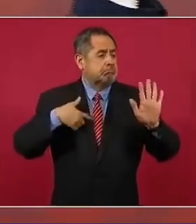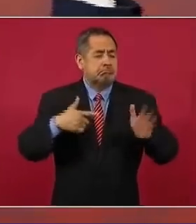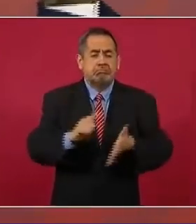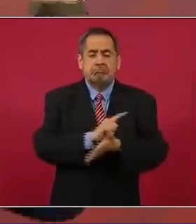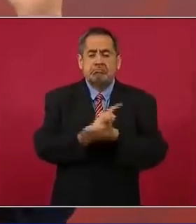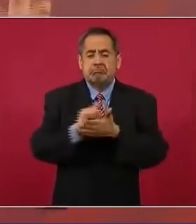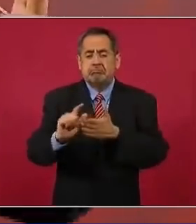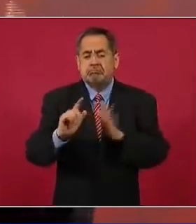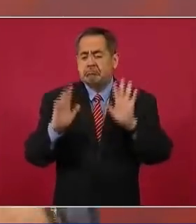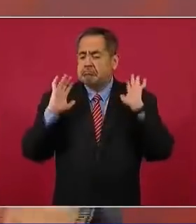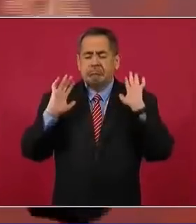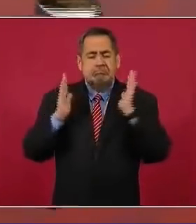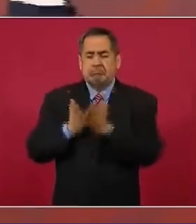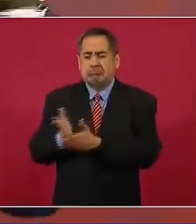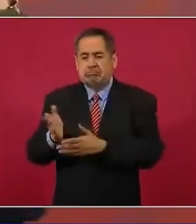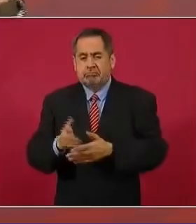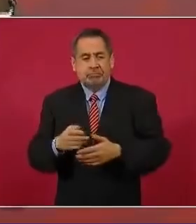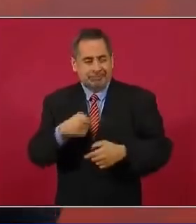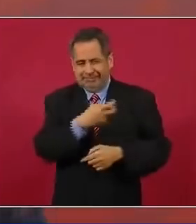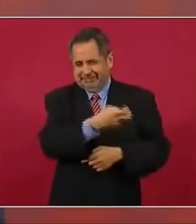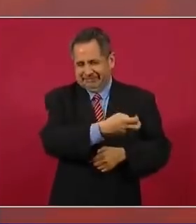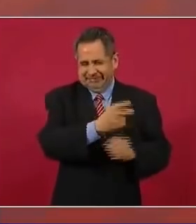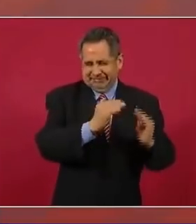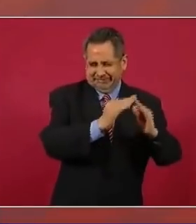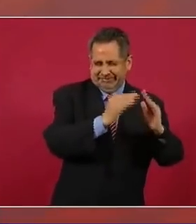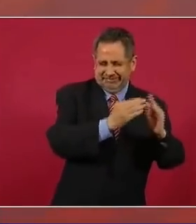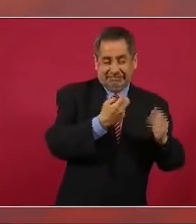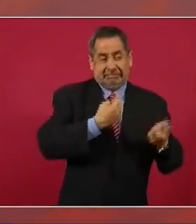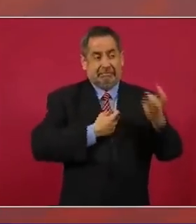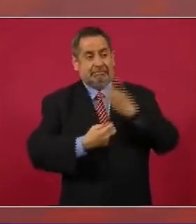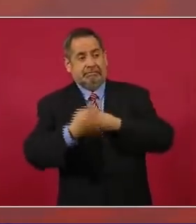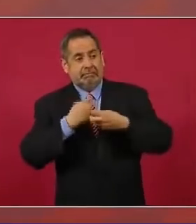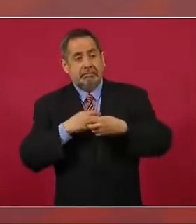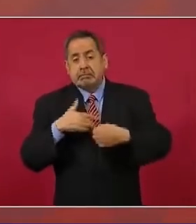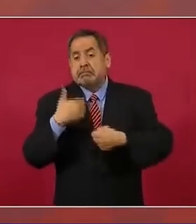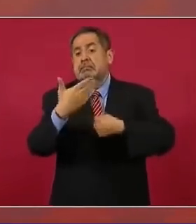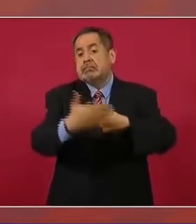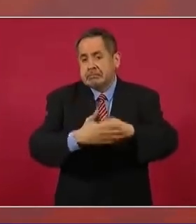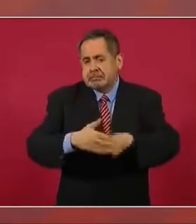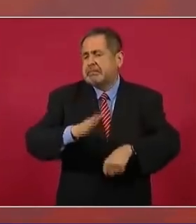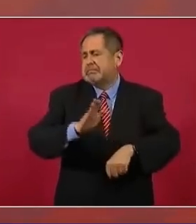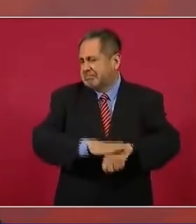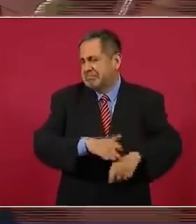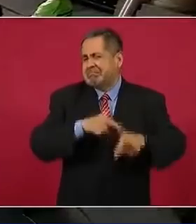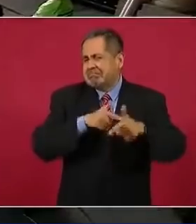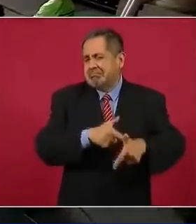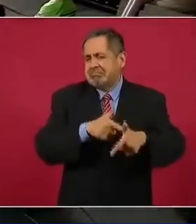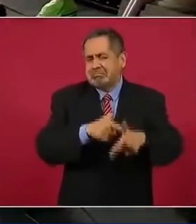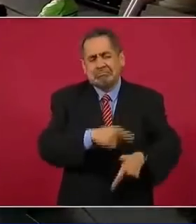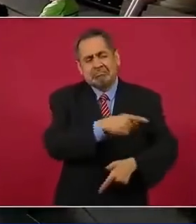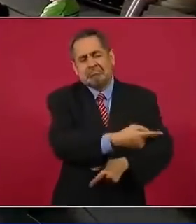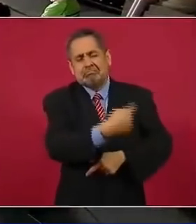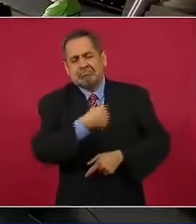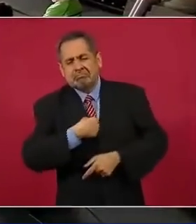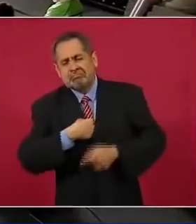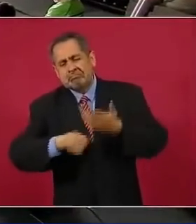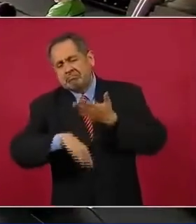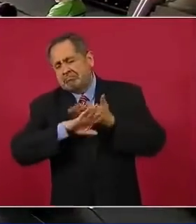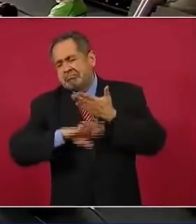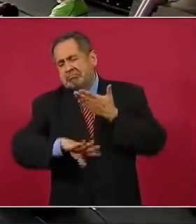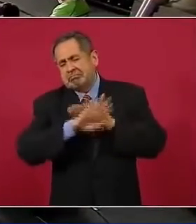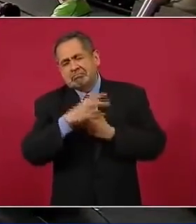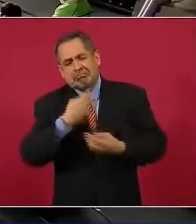Esta fue otra andanada y vendrán otras. Y es muy importante también